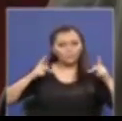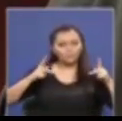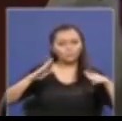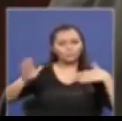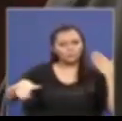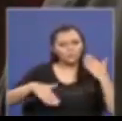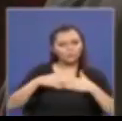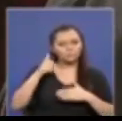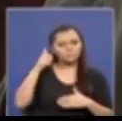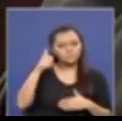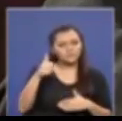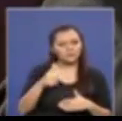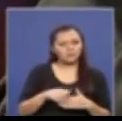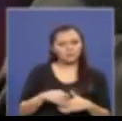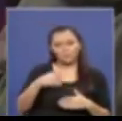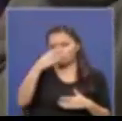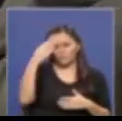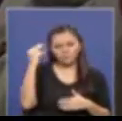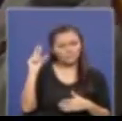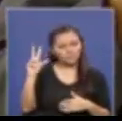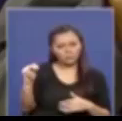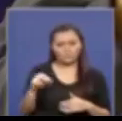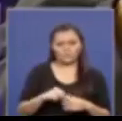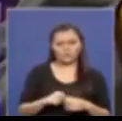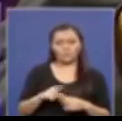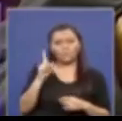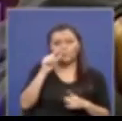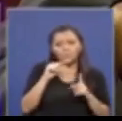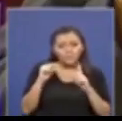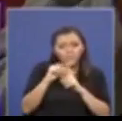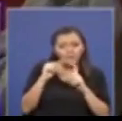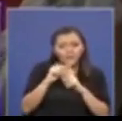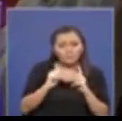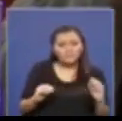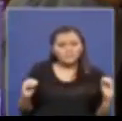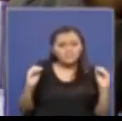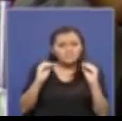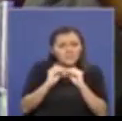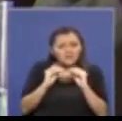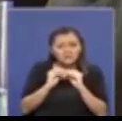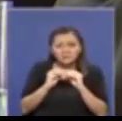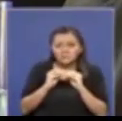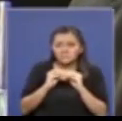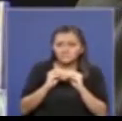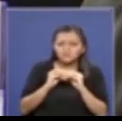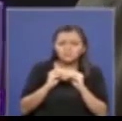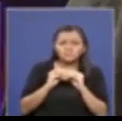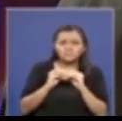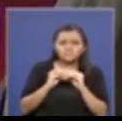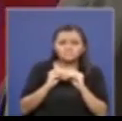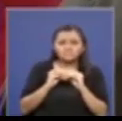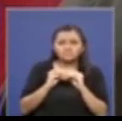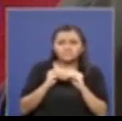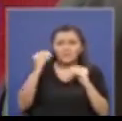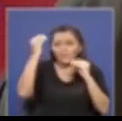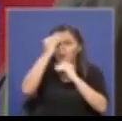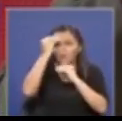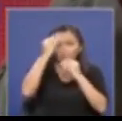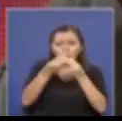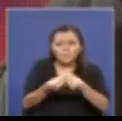para todas y para todos. Nunca lo olviden, porque una de las palabras más estropeadas, más manoseadas, ha sido la palabra